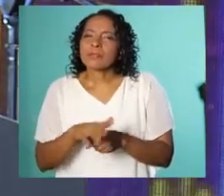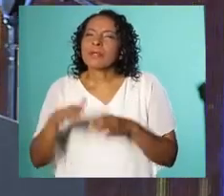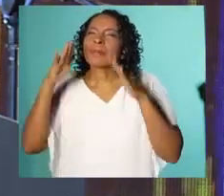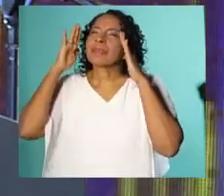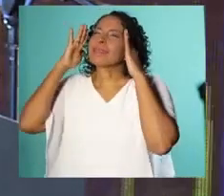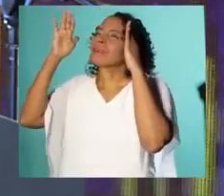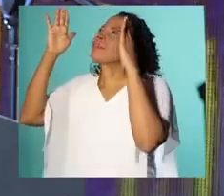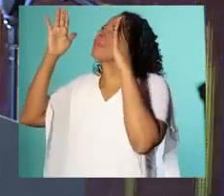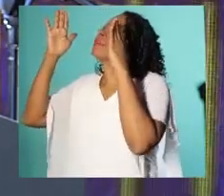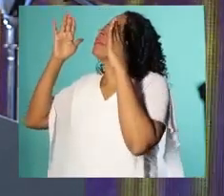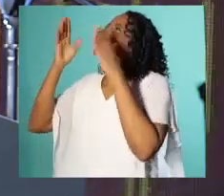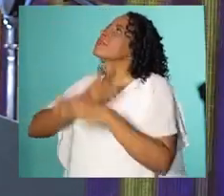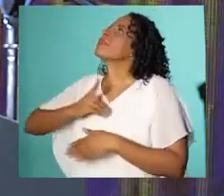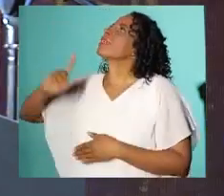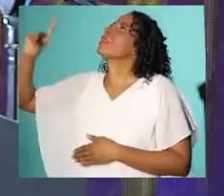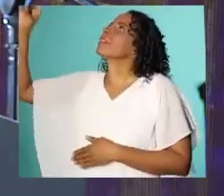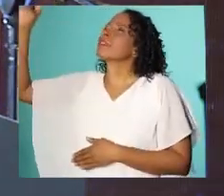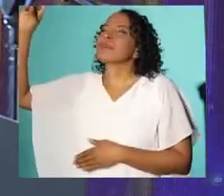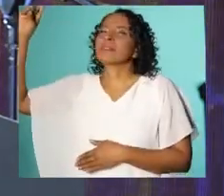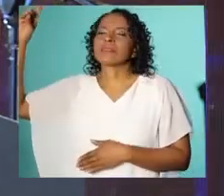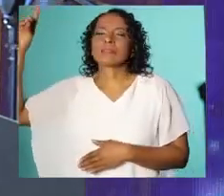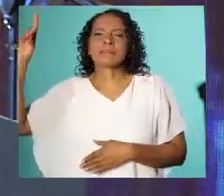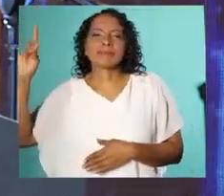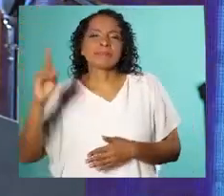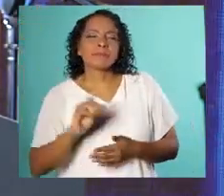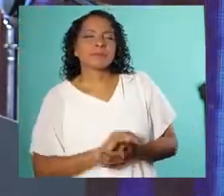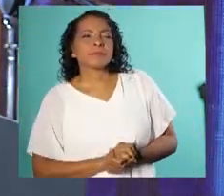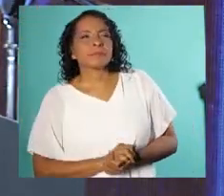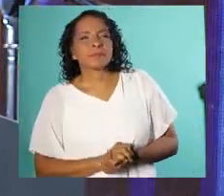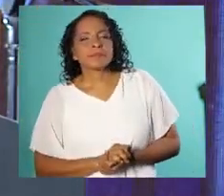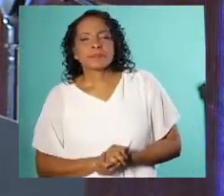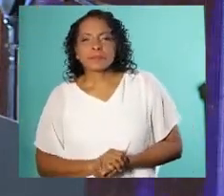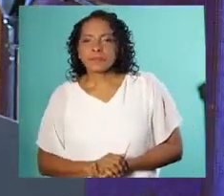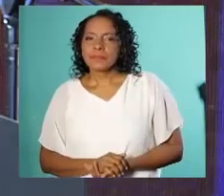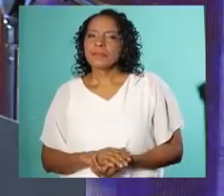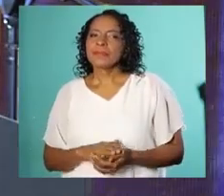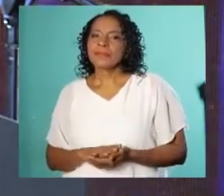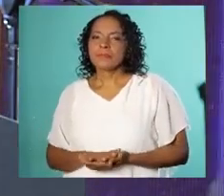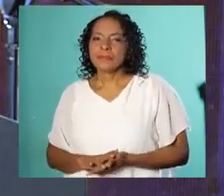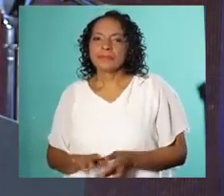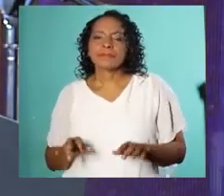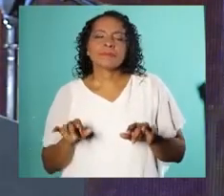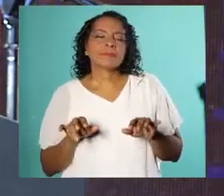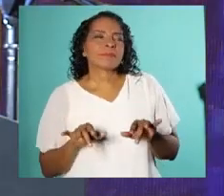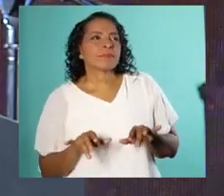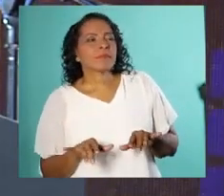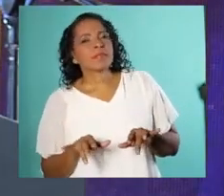no le hemos prestado atención. Esta canción se llama 1000 km/h y dice así.